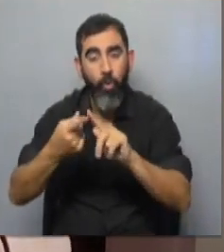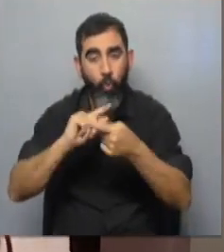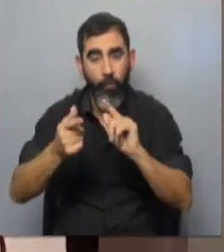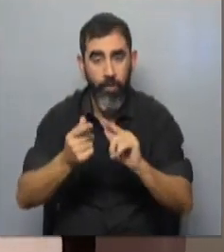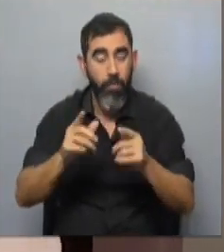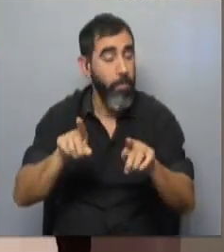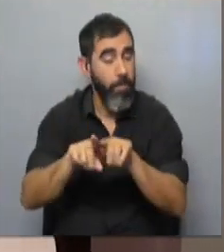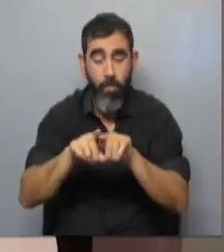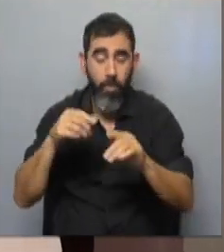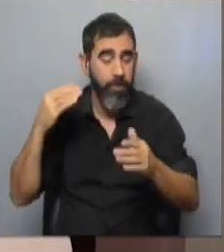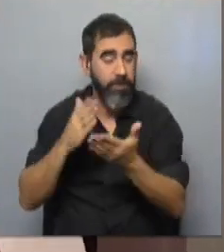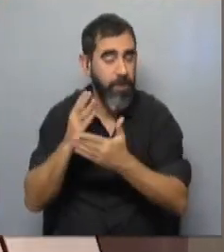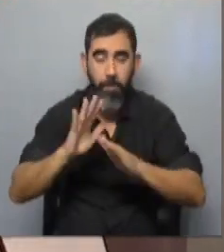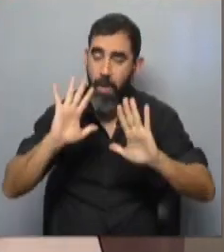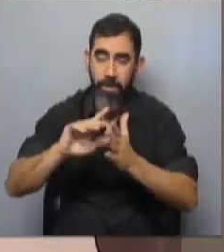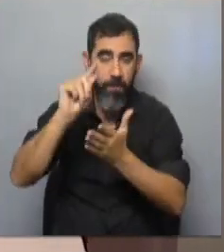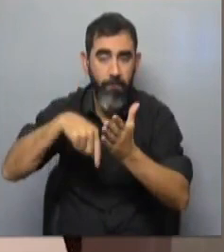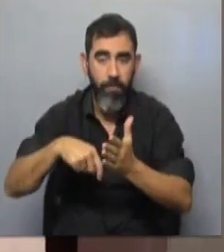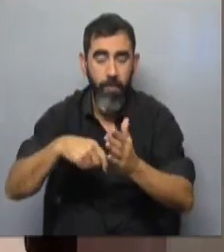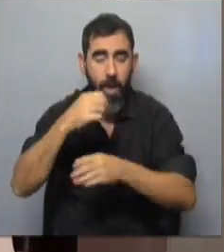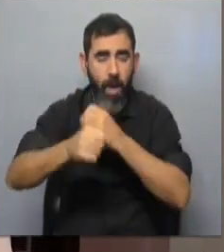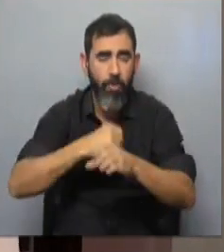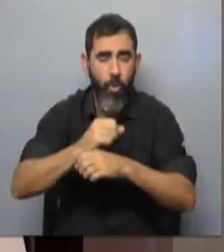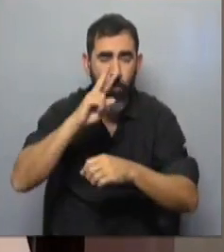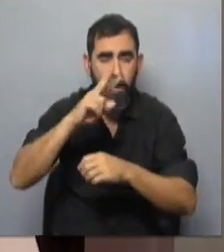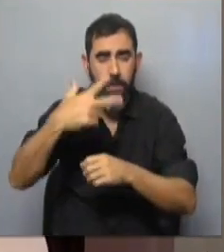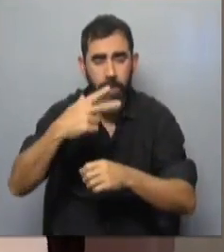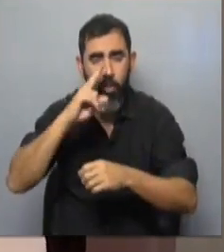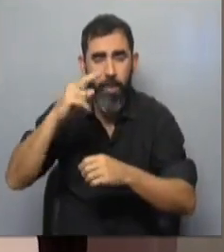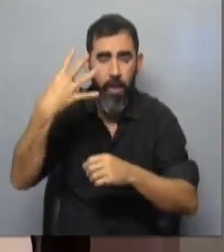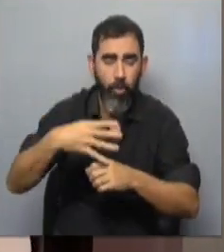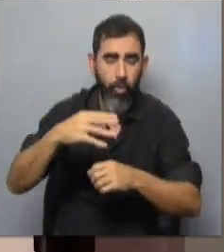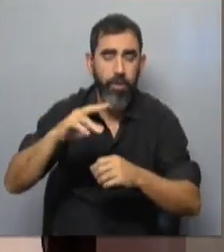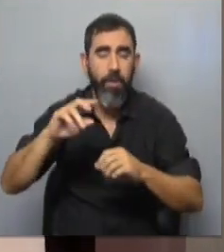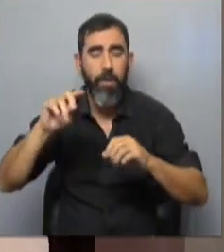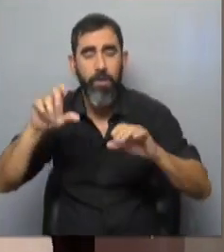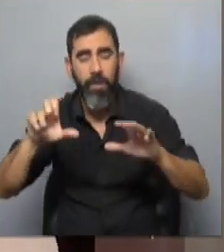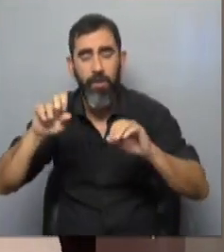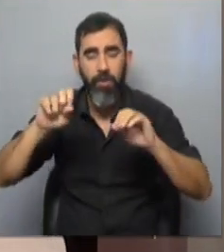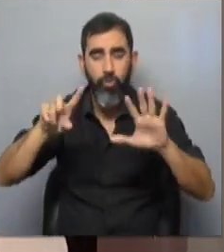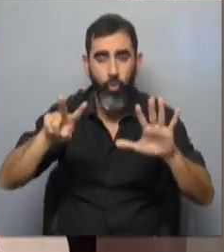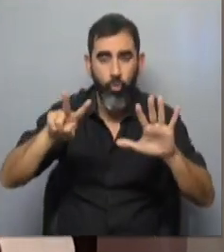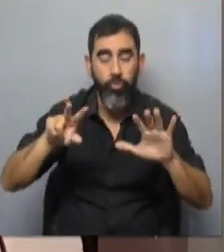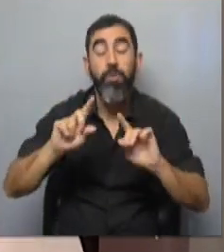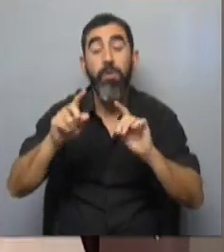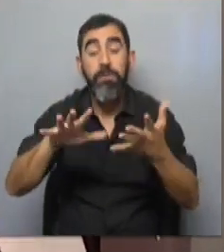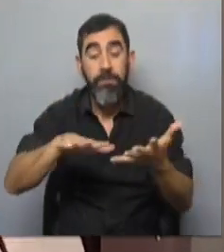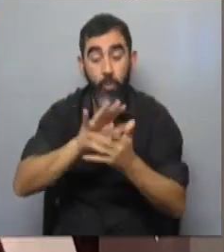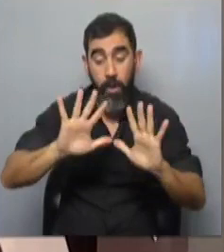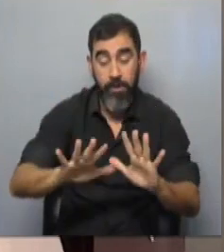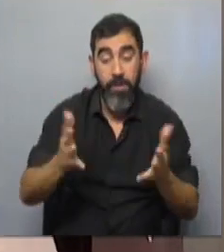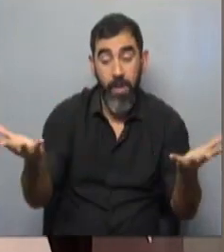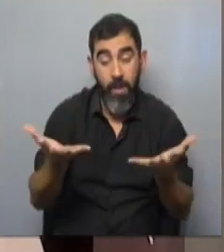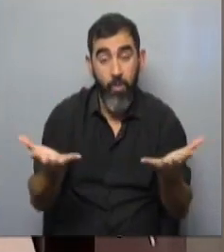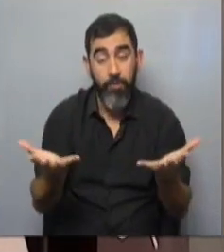como han sido las históricas cláusulas que firmamos durante el año 2013, 14, 16 y 18. Eso llevó a esta situación. En el día de hoy